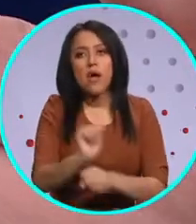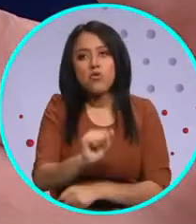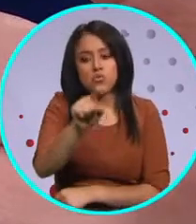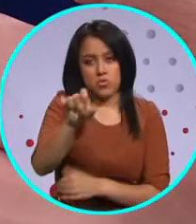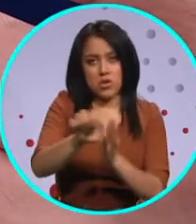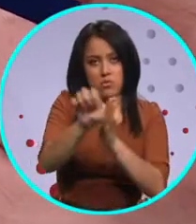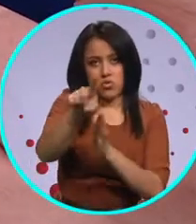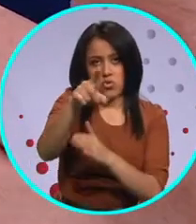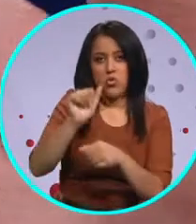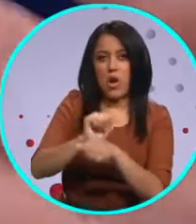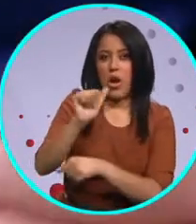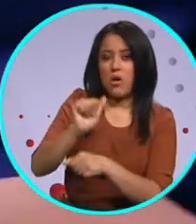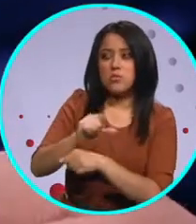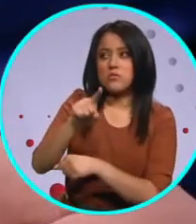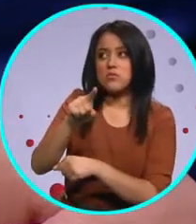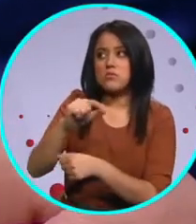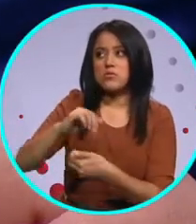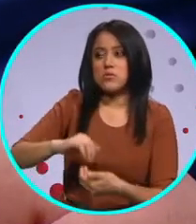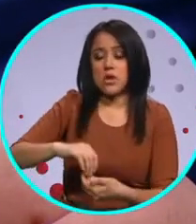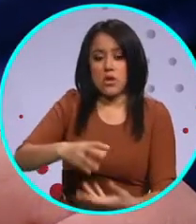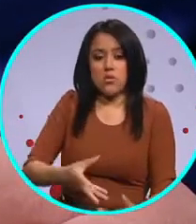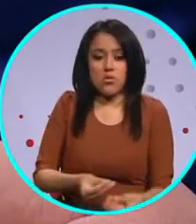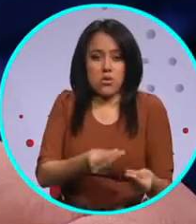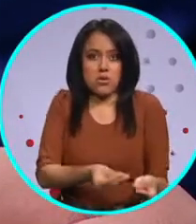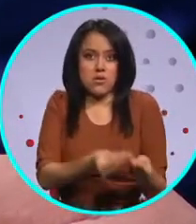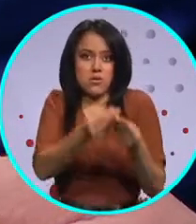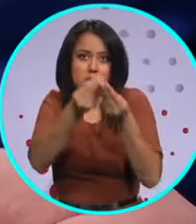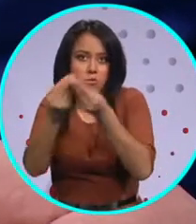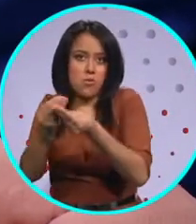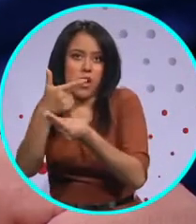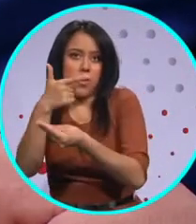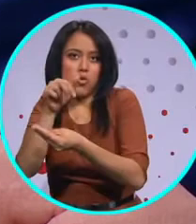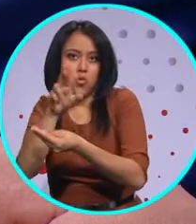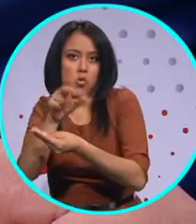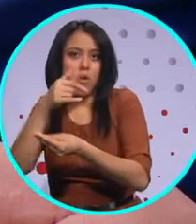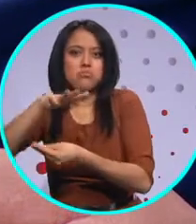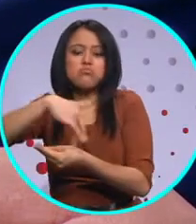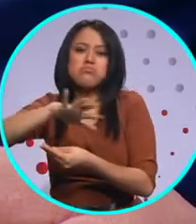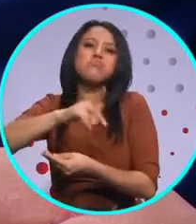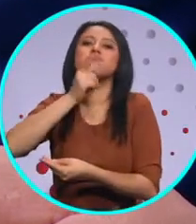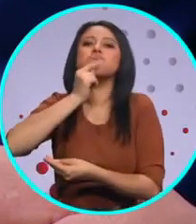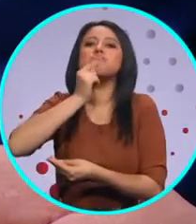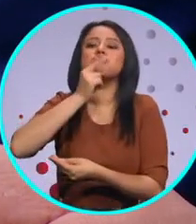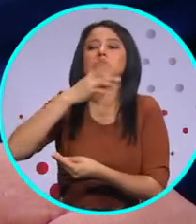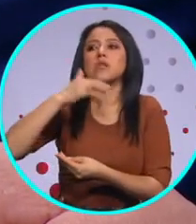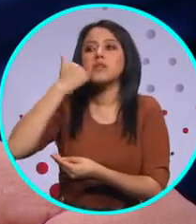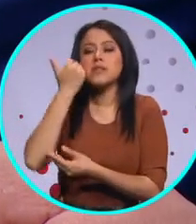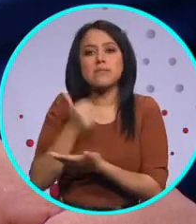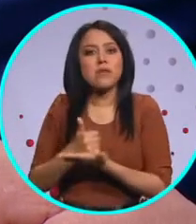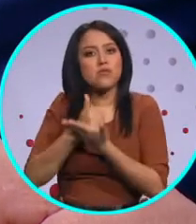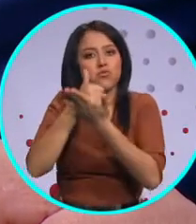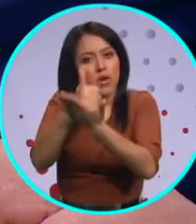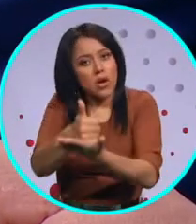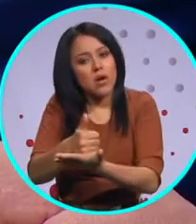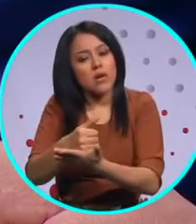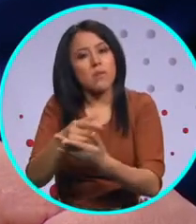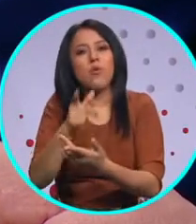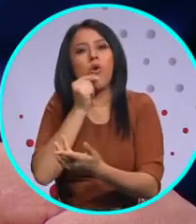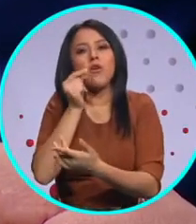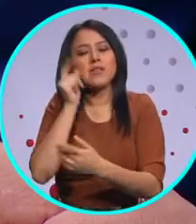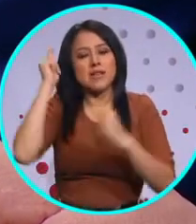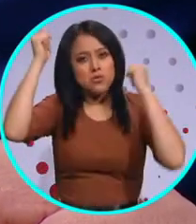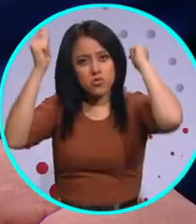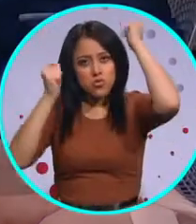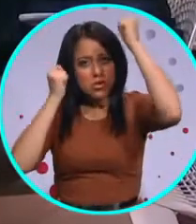vehículo la grúa la búsqueda del cuadrante el policía que debe estar ahí contigo la publicidad turística el